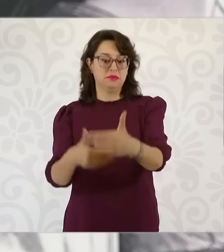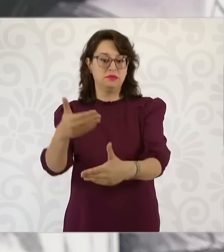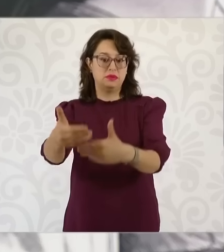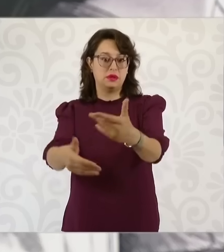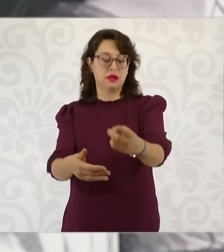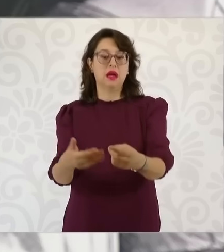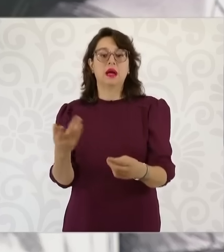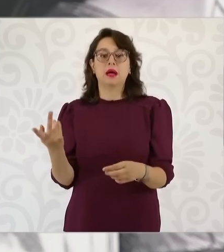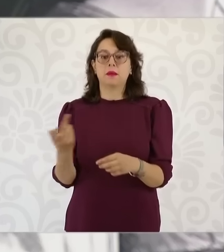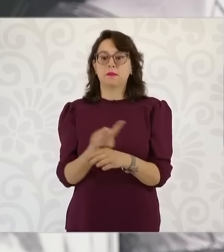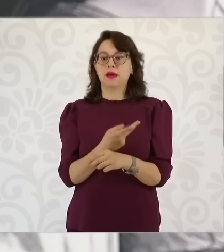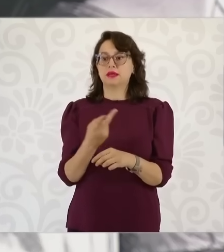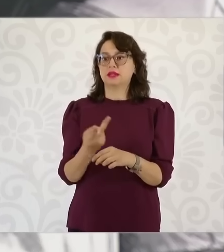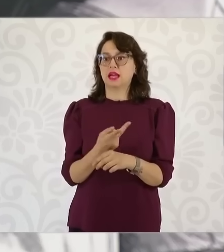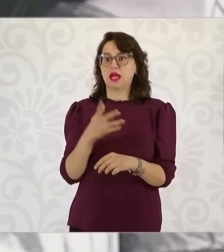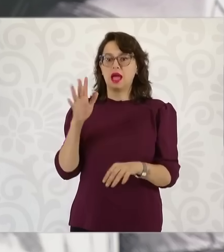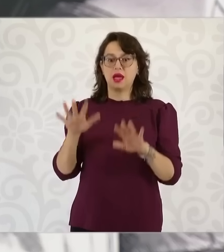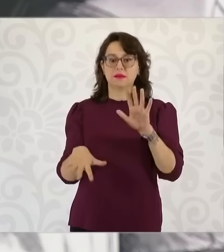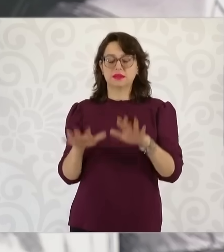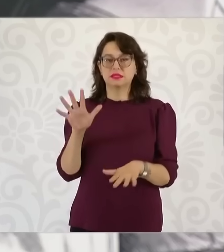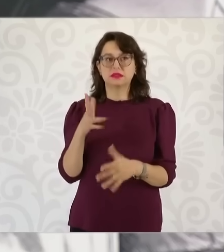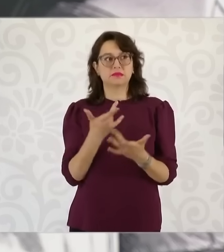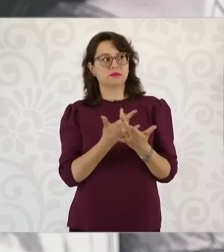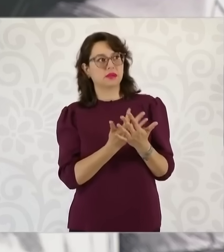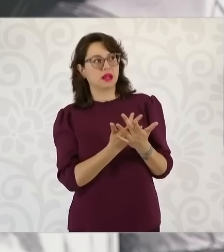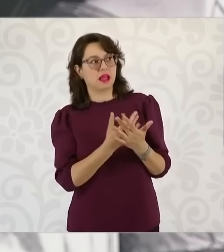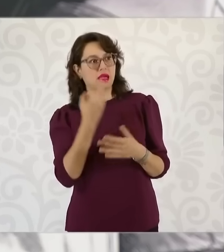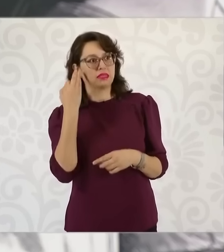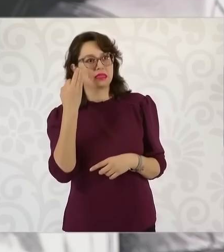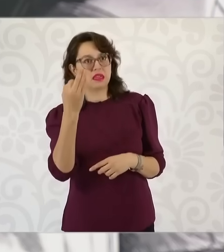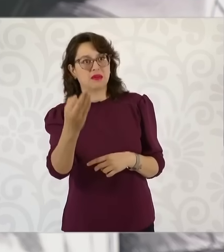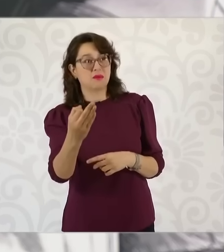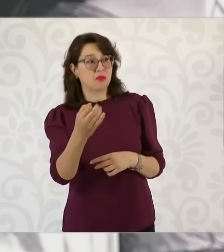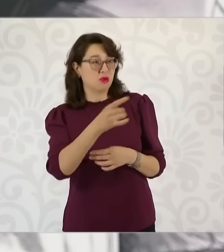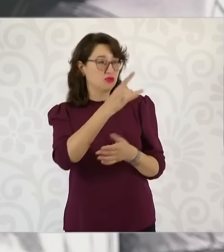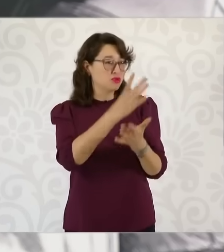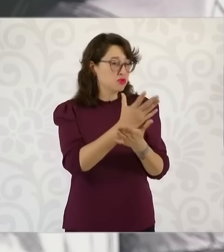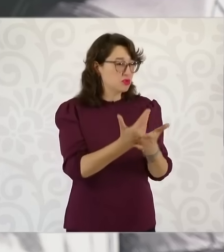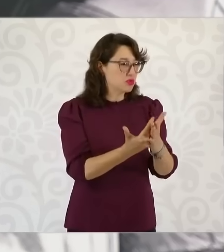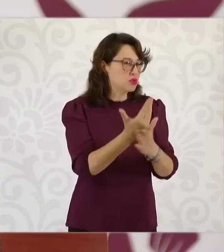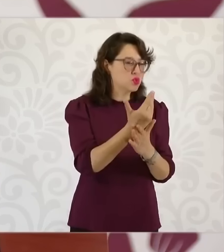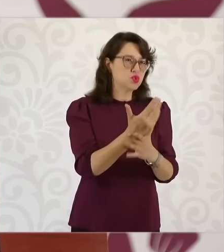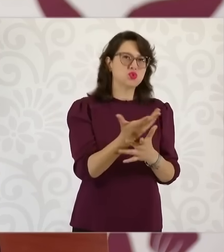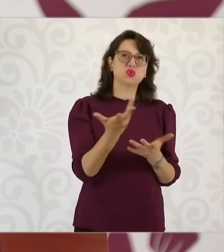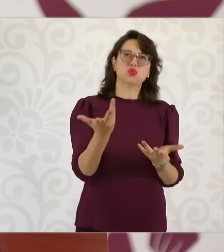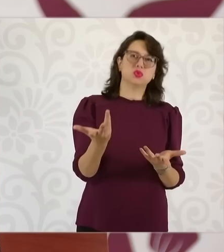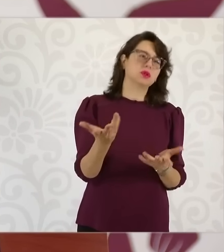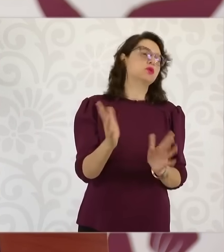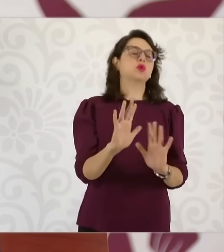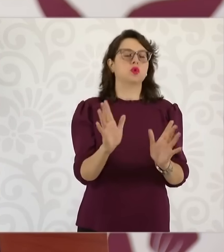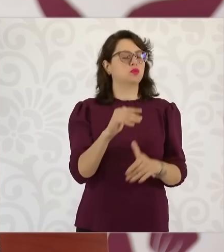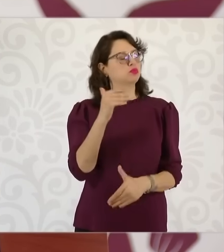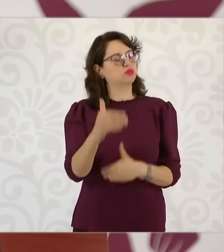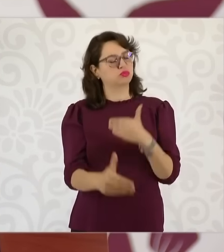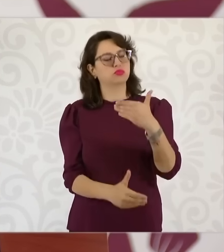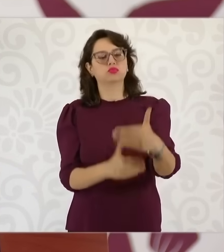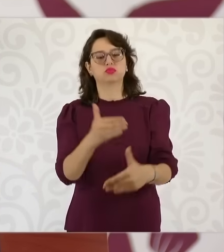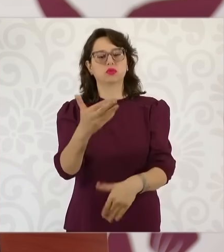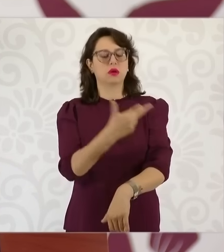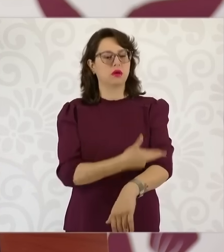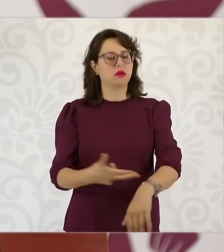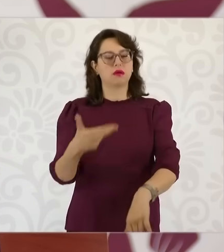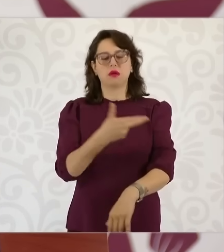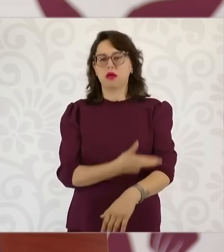que no se atrase nunca la consulta y desde luego todo el protocolo de atención, la